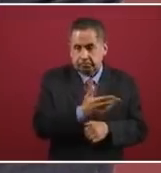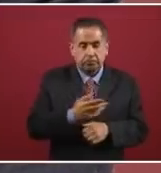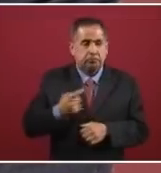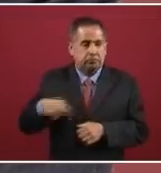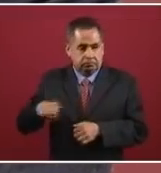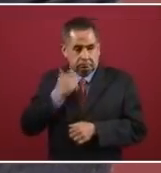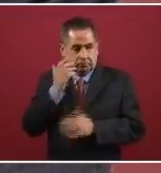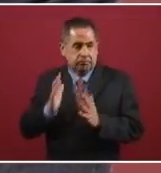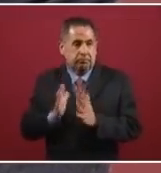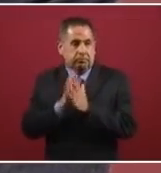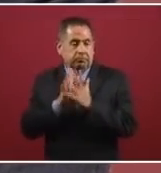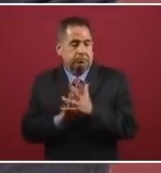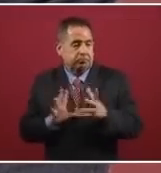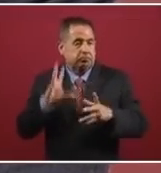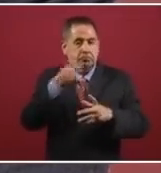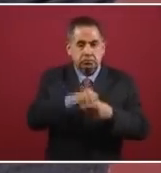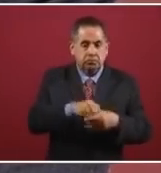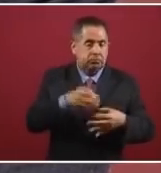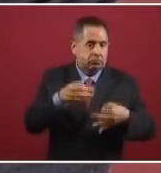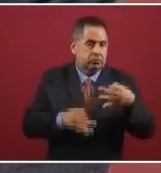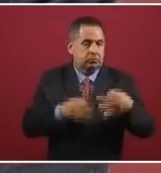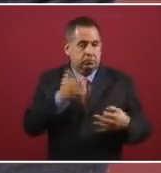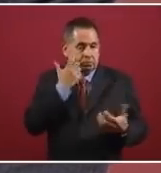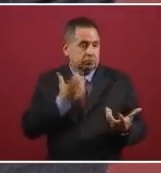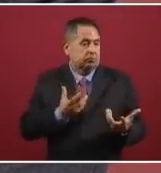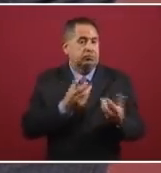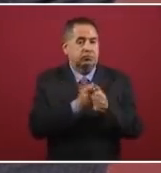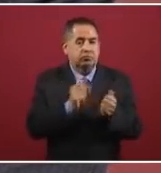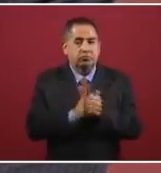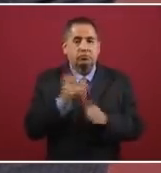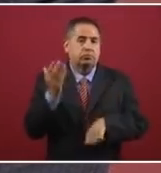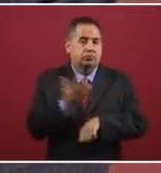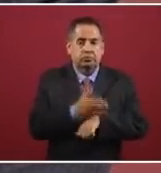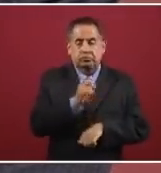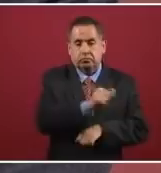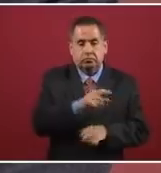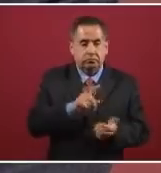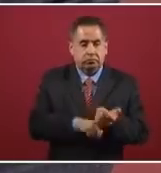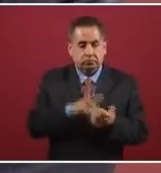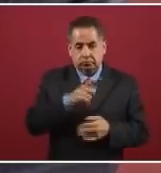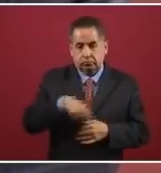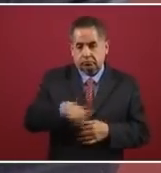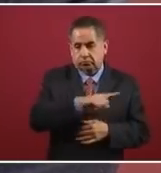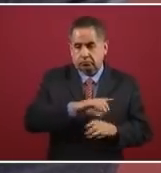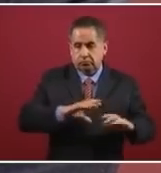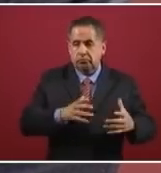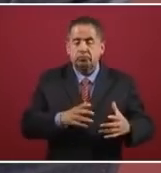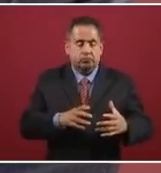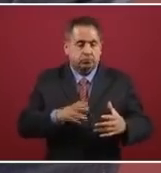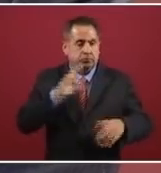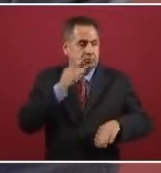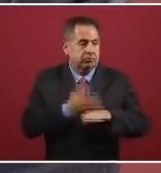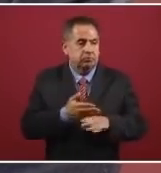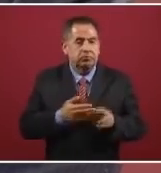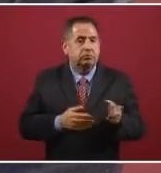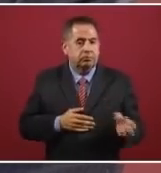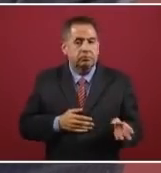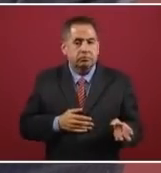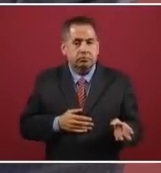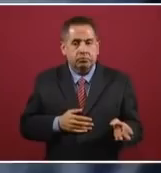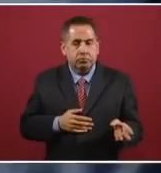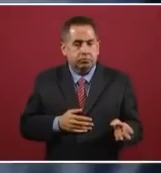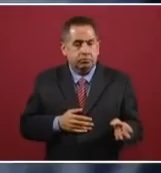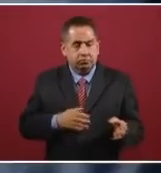participar en el juicio para castigar al responsable de estos